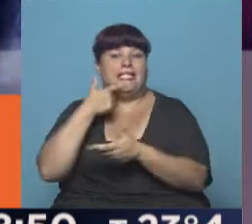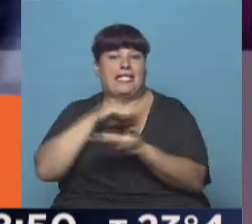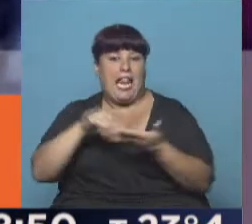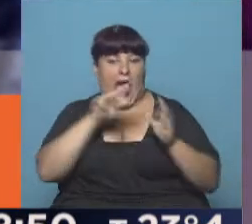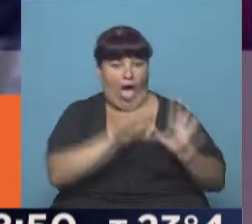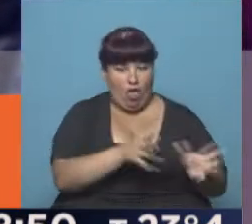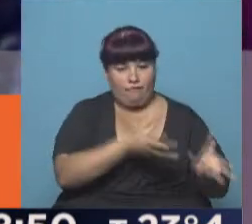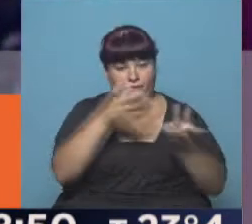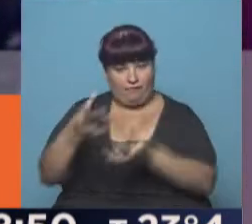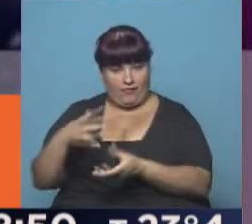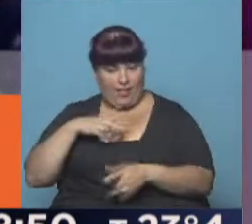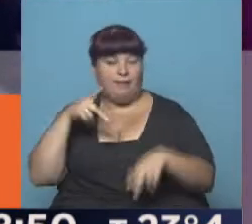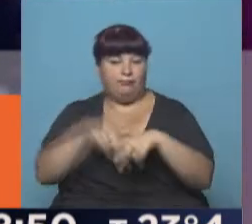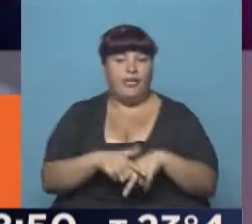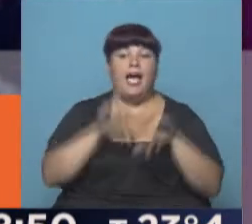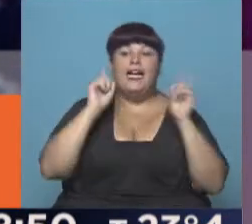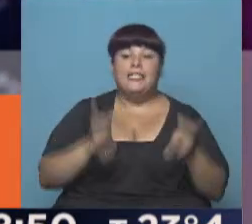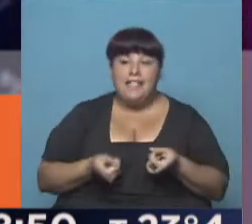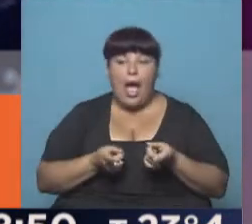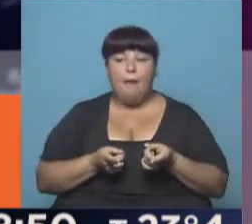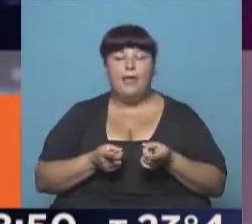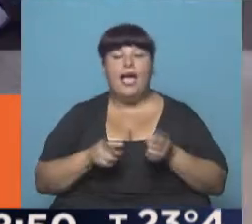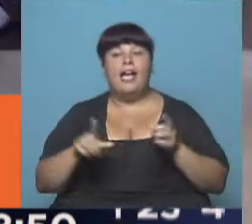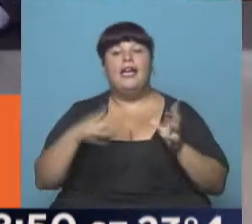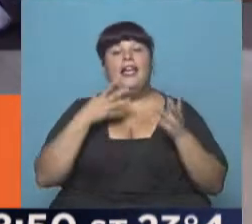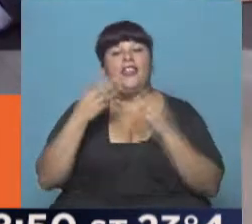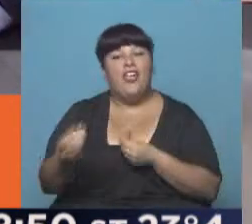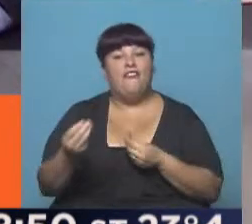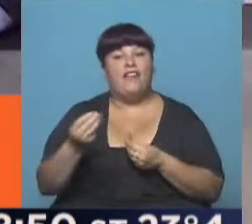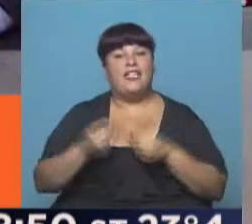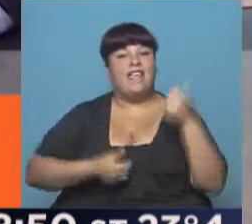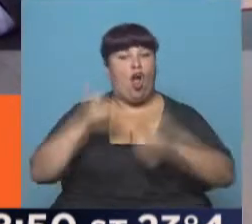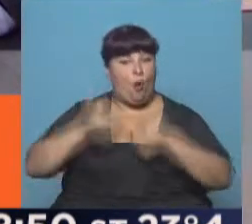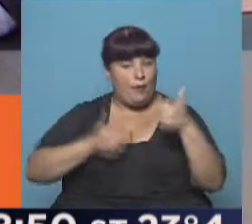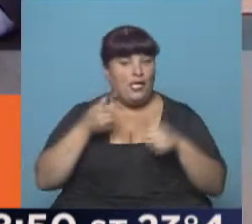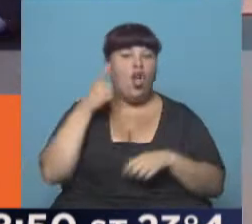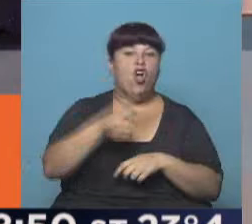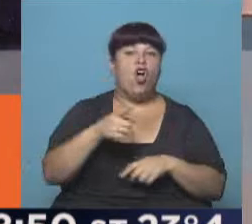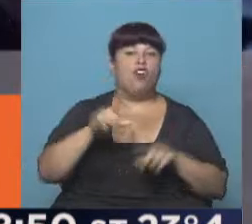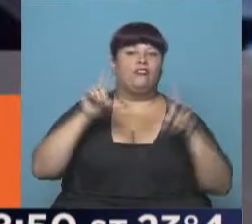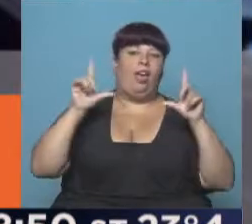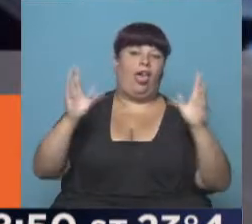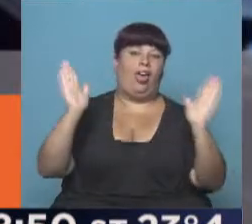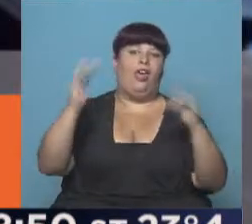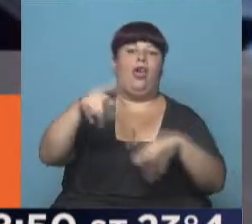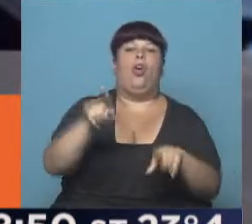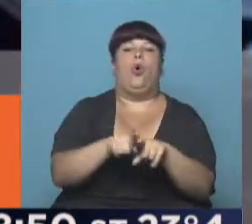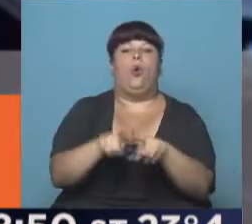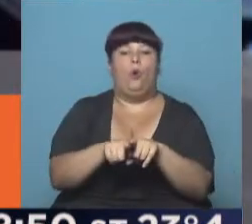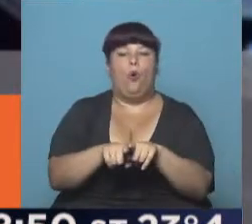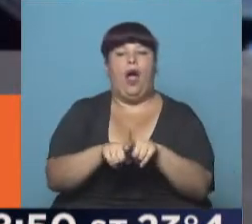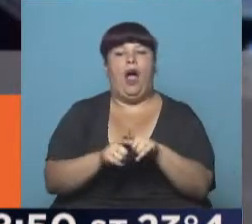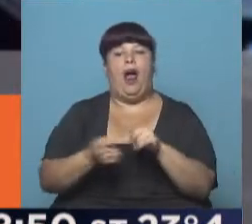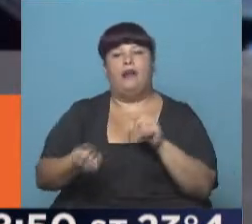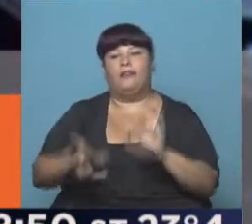Senado. También está la idea de una defensa de la competencia que evite la cartelización y la